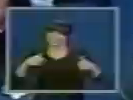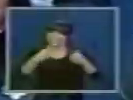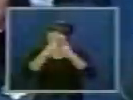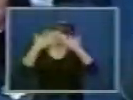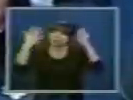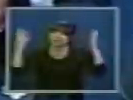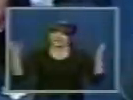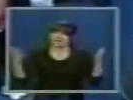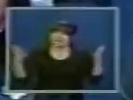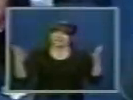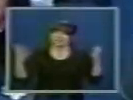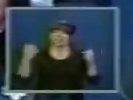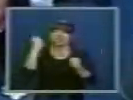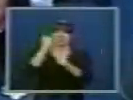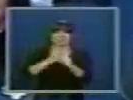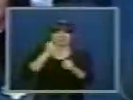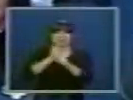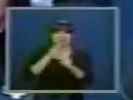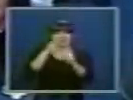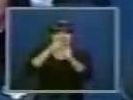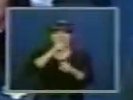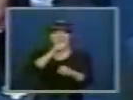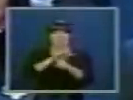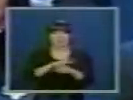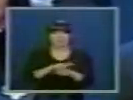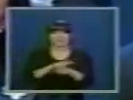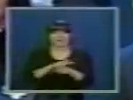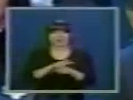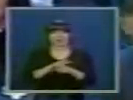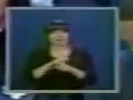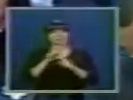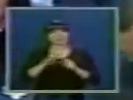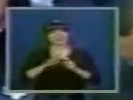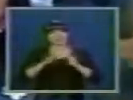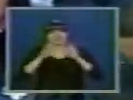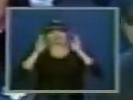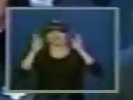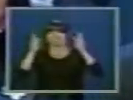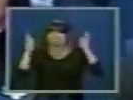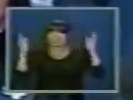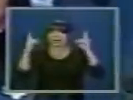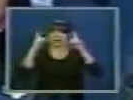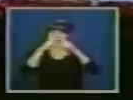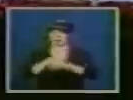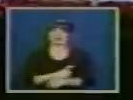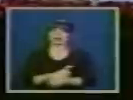enorme y las tareas a cumplir son extraordinariamente complejas.